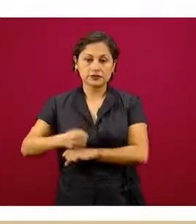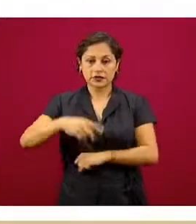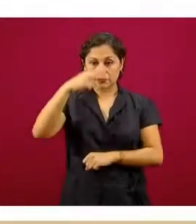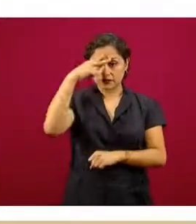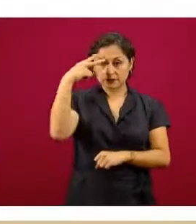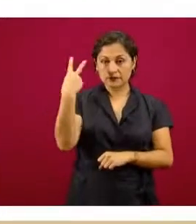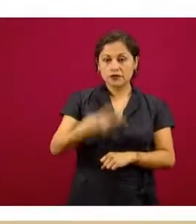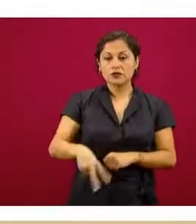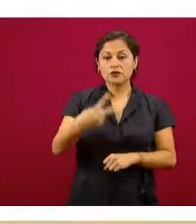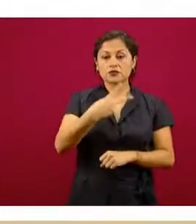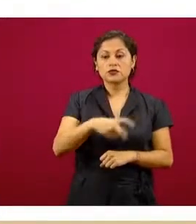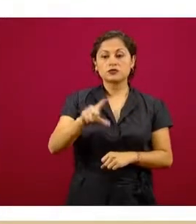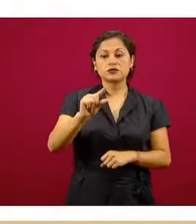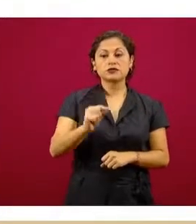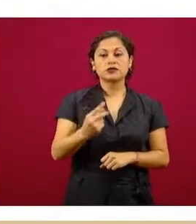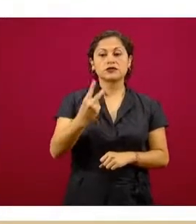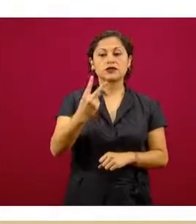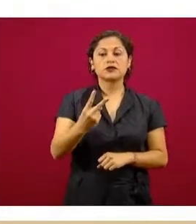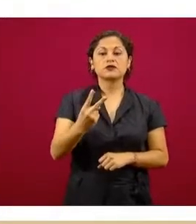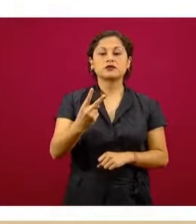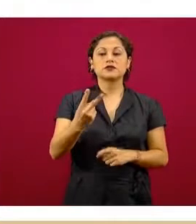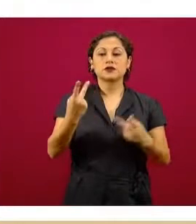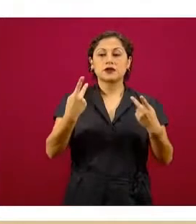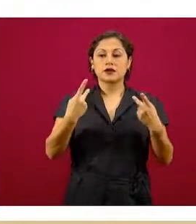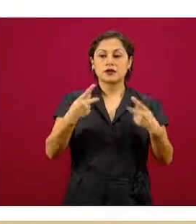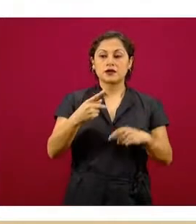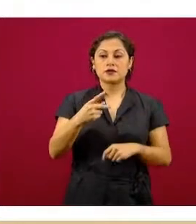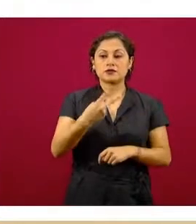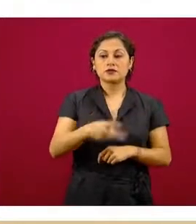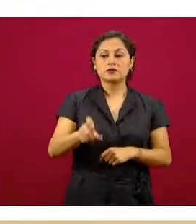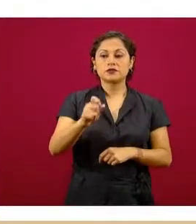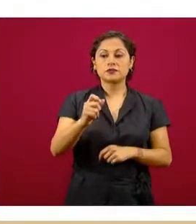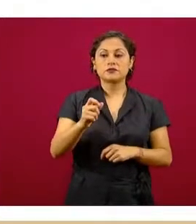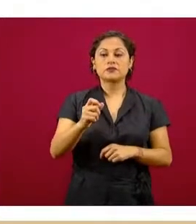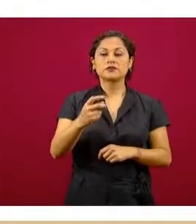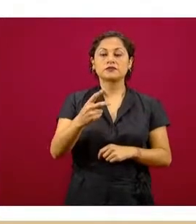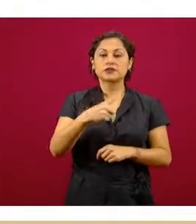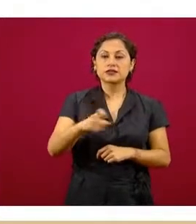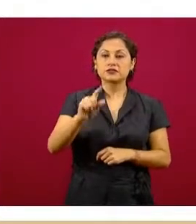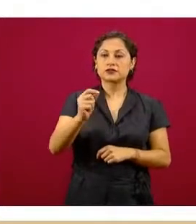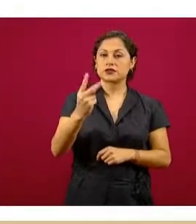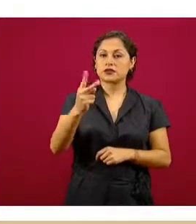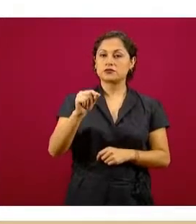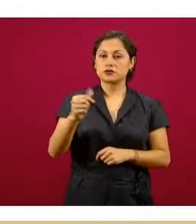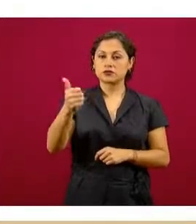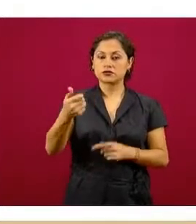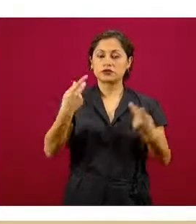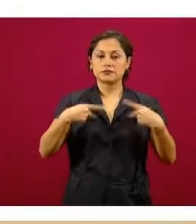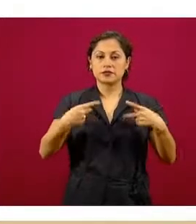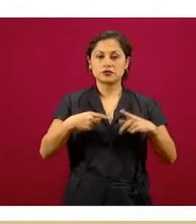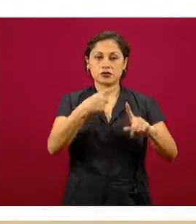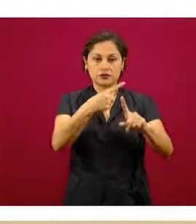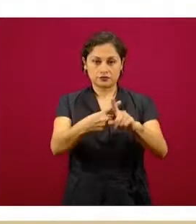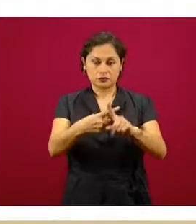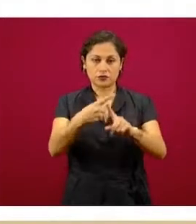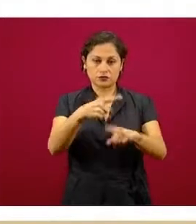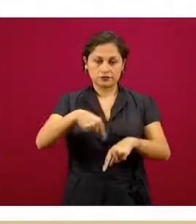172.6 personas por 100.000 habitantes, una manera de comparar a nivel poblacional. Y bueno, podemos